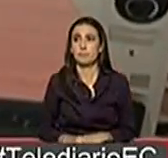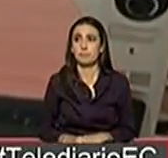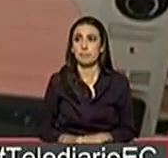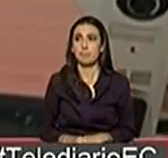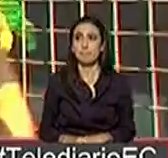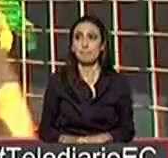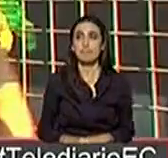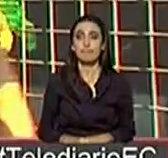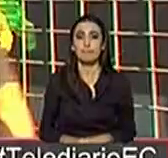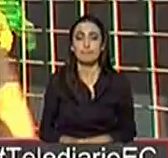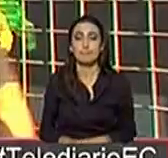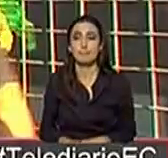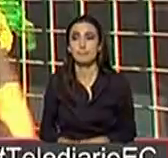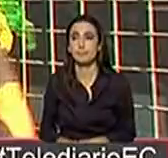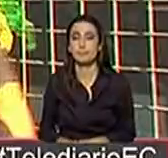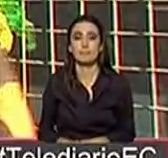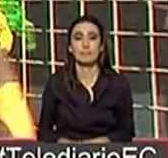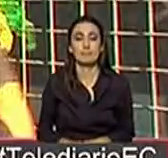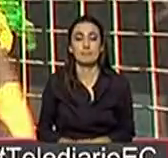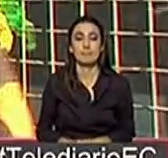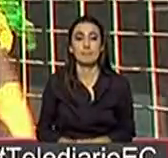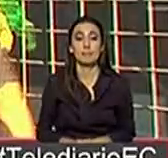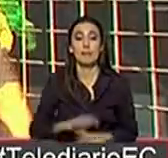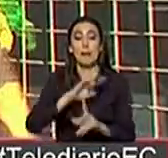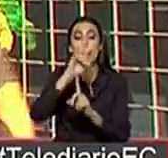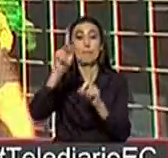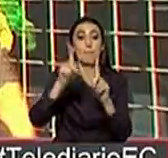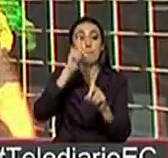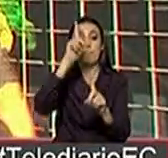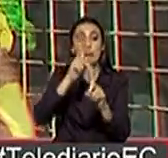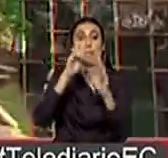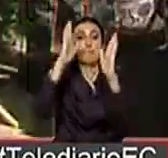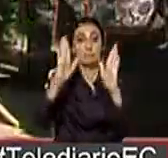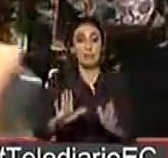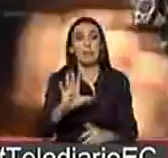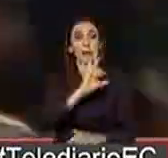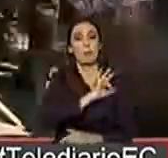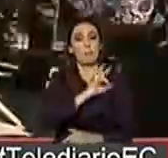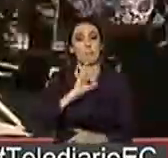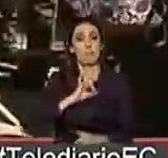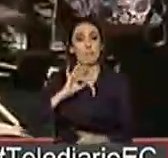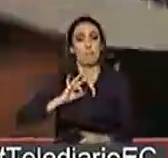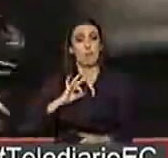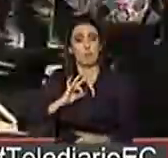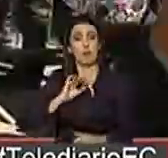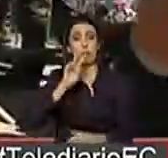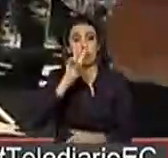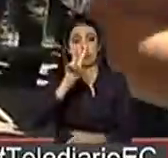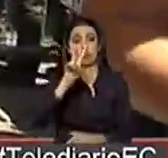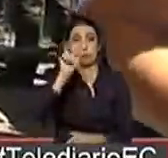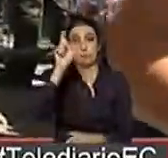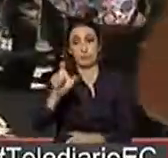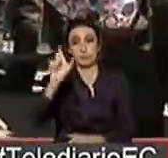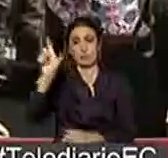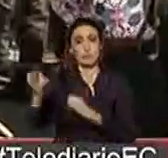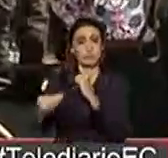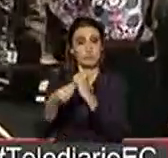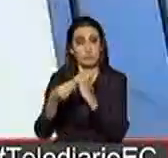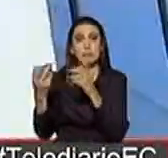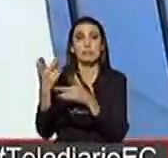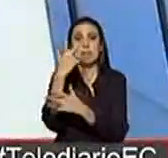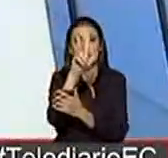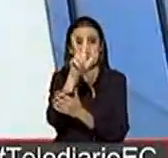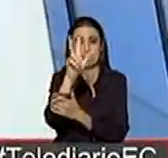públicos y la perfecta de pichincha paola pabón junto a otras dos personas permanecen detenidas en la unidad de